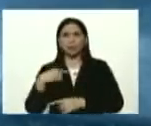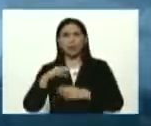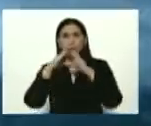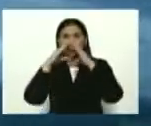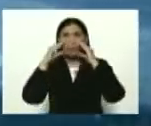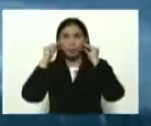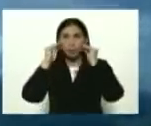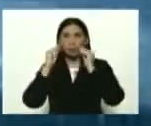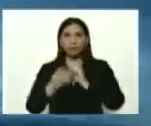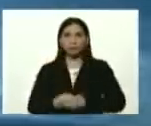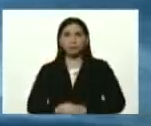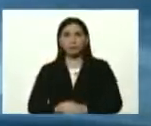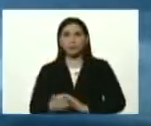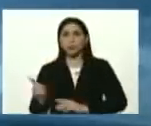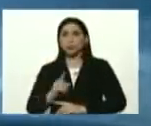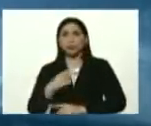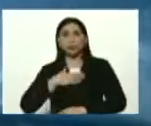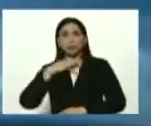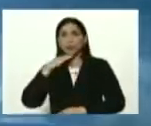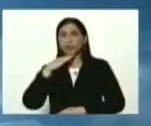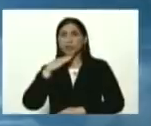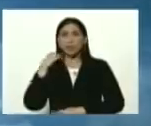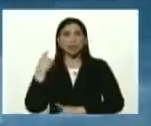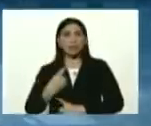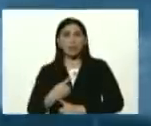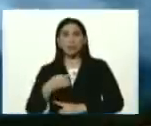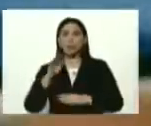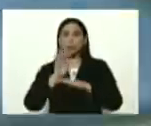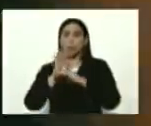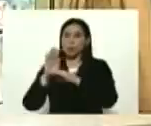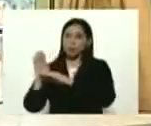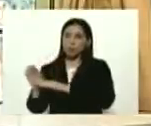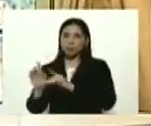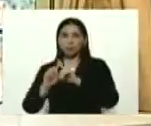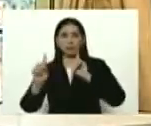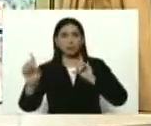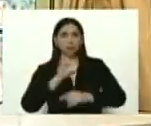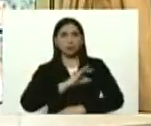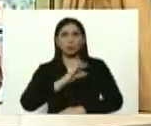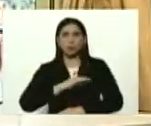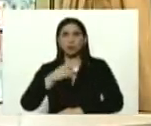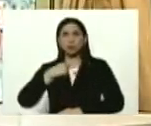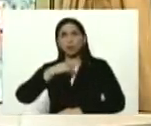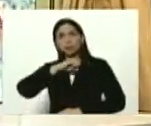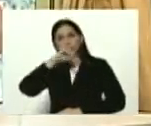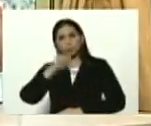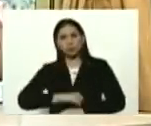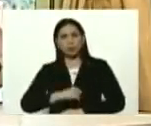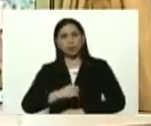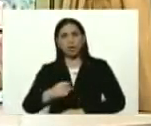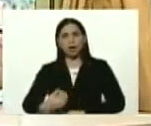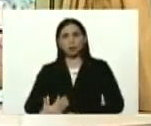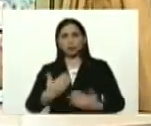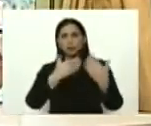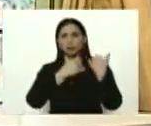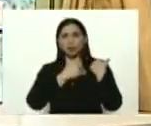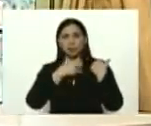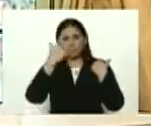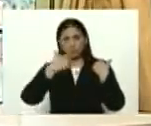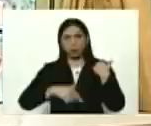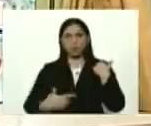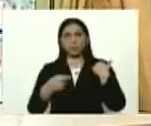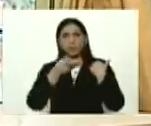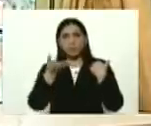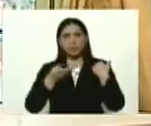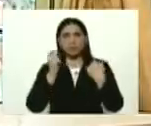tapabocas, pero no es suficiente, hay que guardar la distancia social. Por eso me gusta asumir personalmente esta tarea,